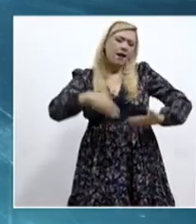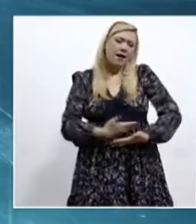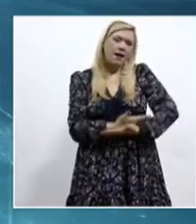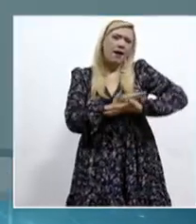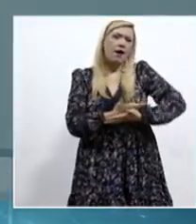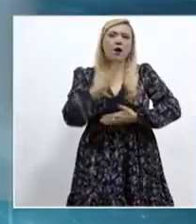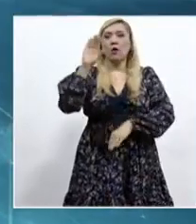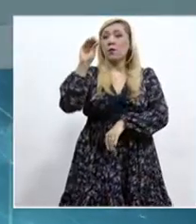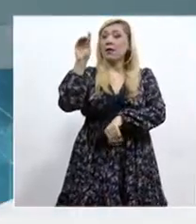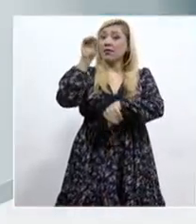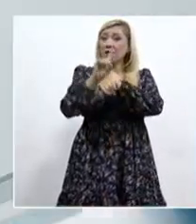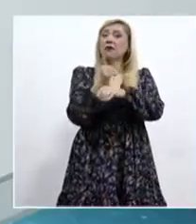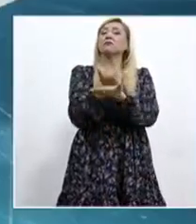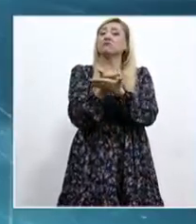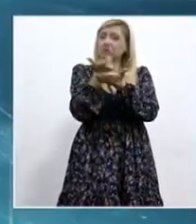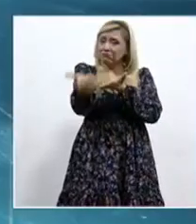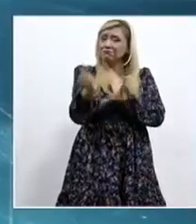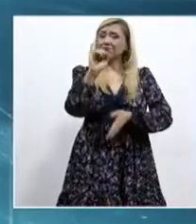de sueldo.